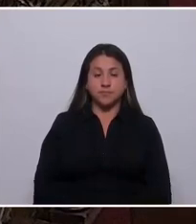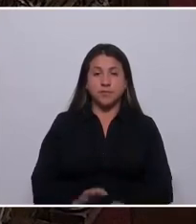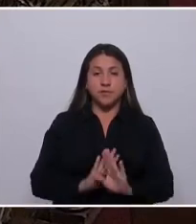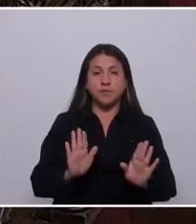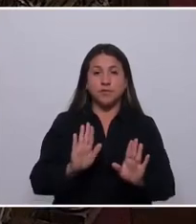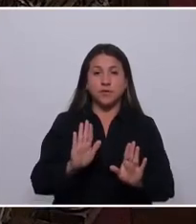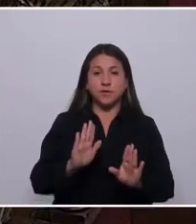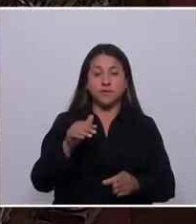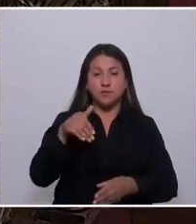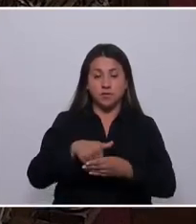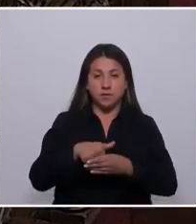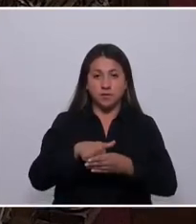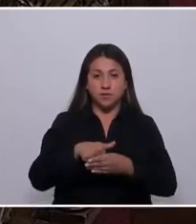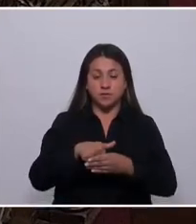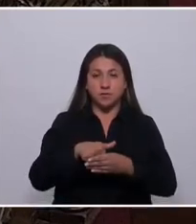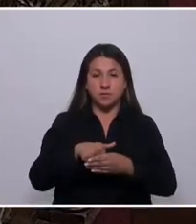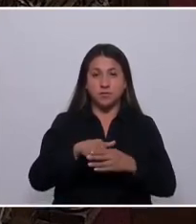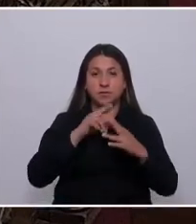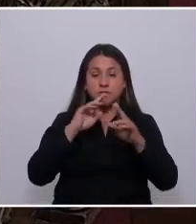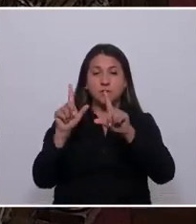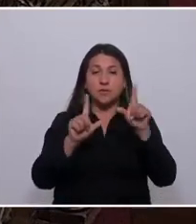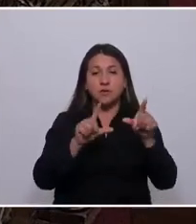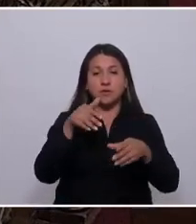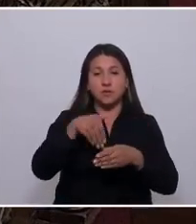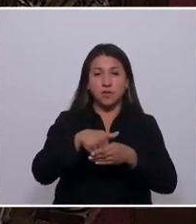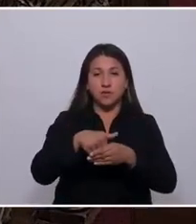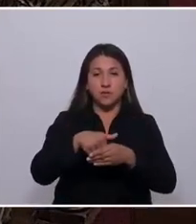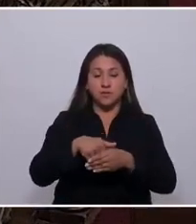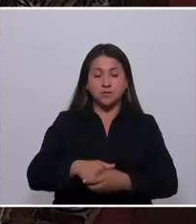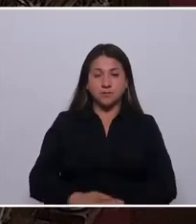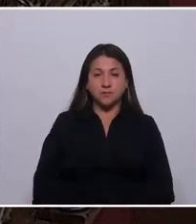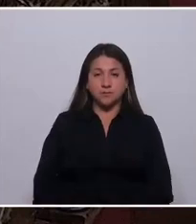Finalizada la votación, resultado de la votación.